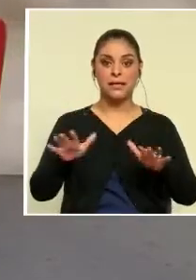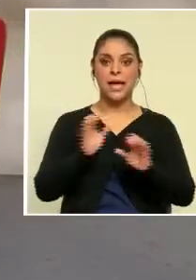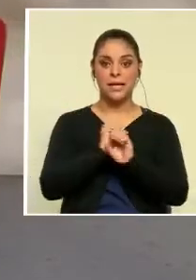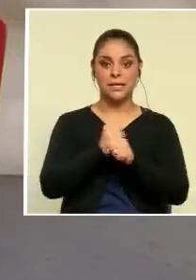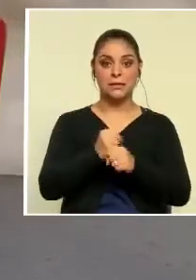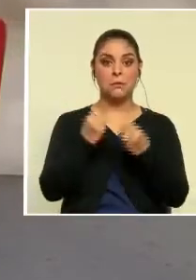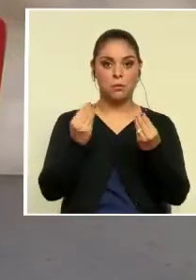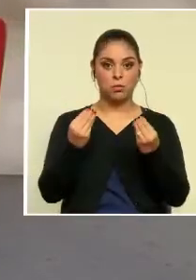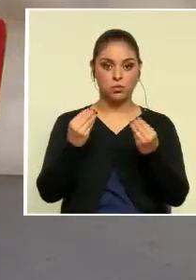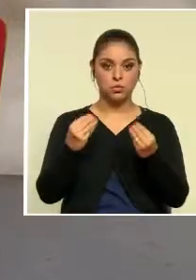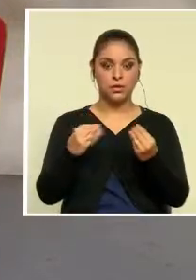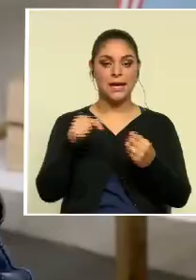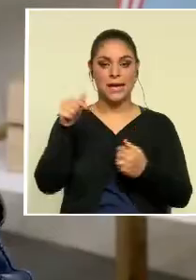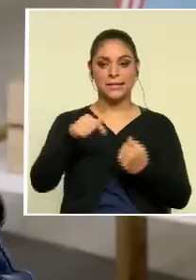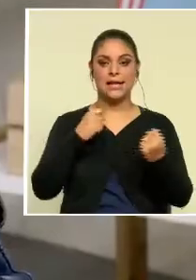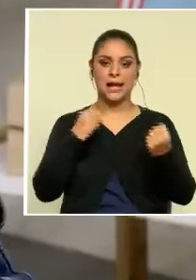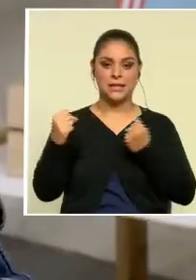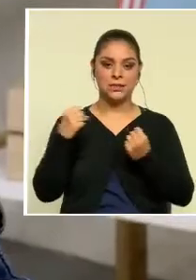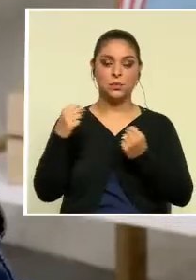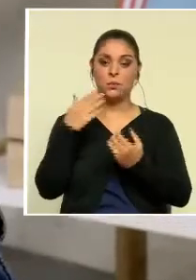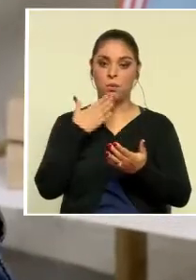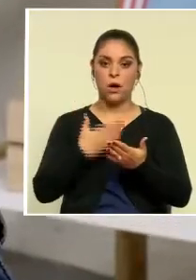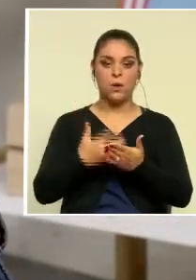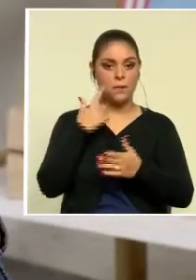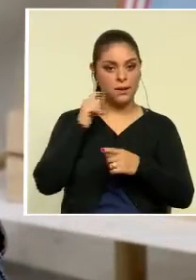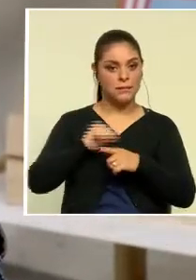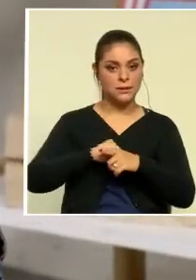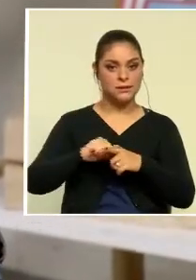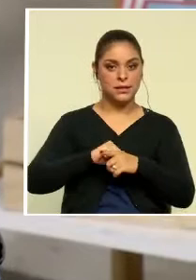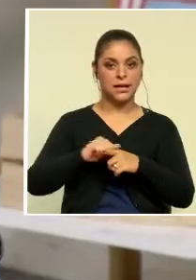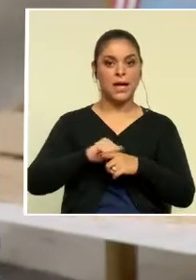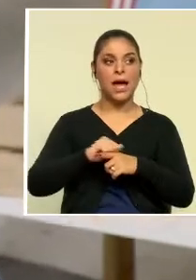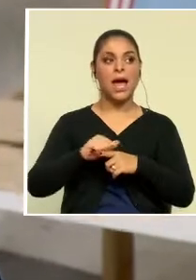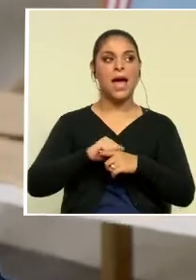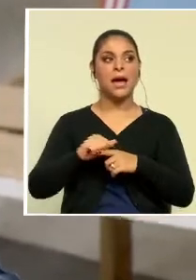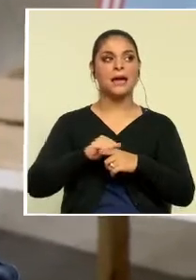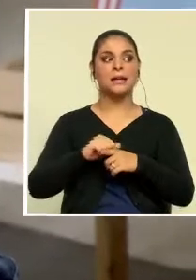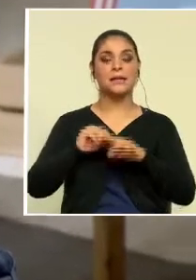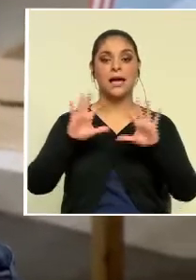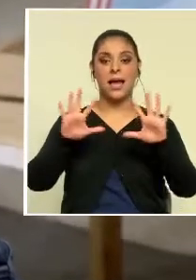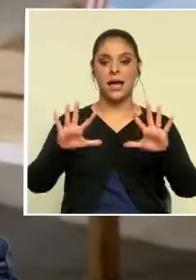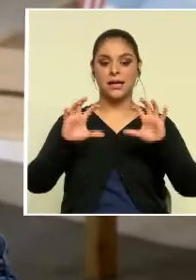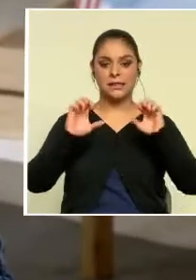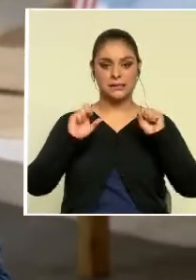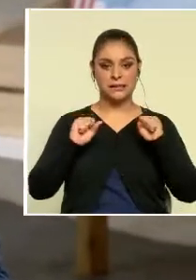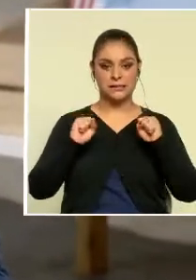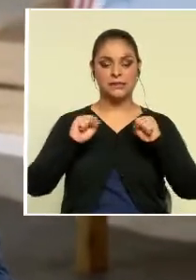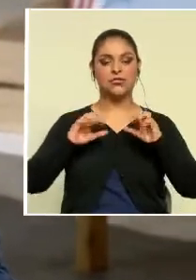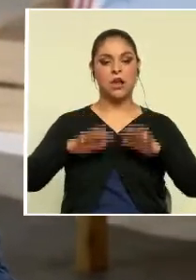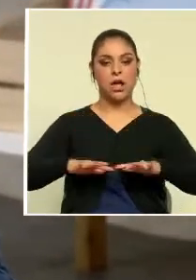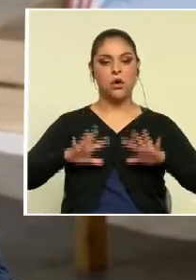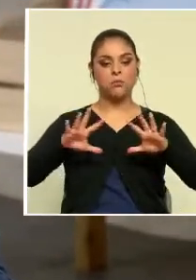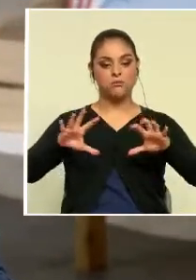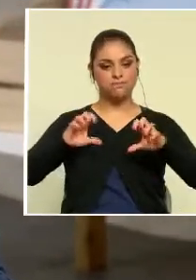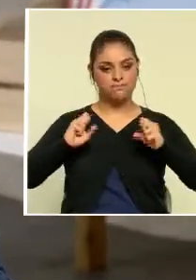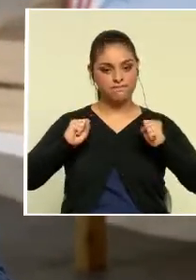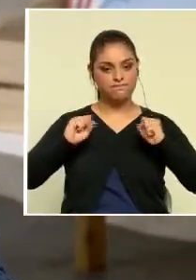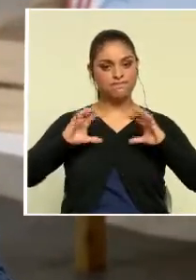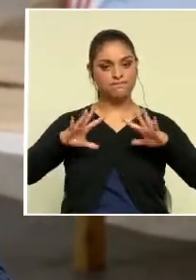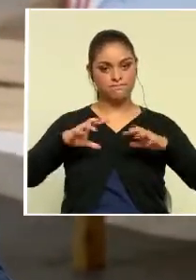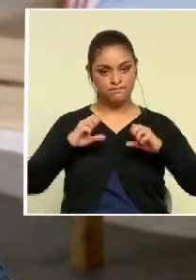este es un ejercicio muy bueno para practicar extensión relajación y también contracción